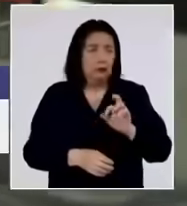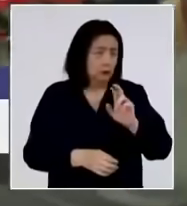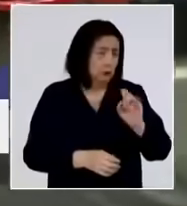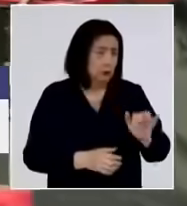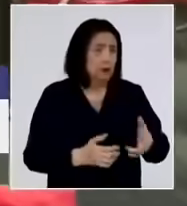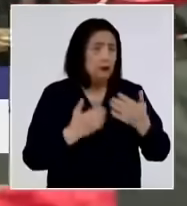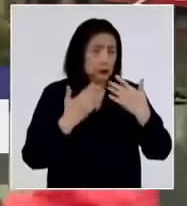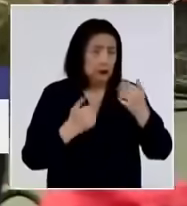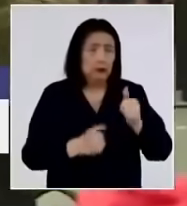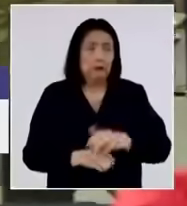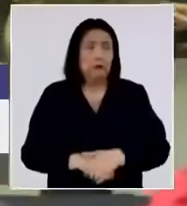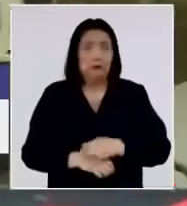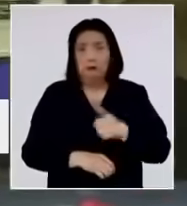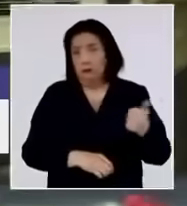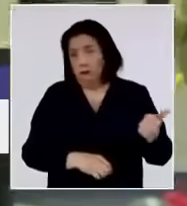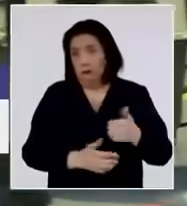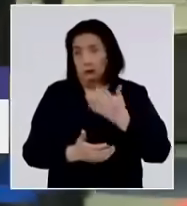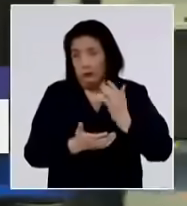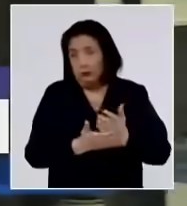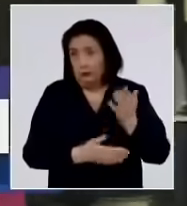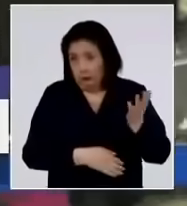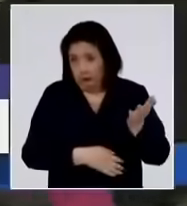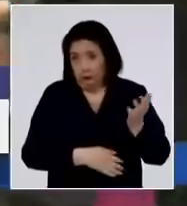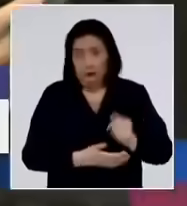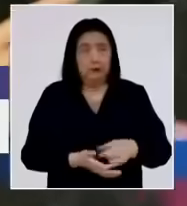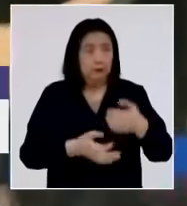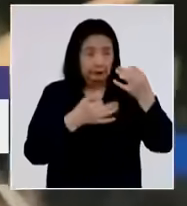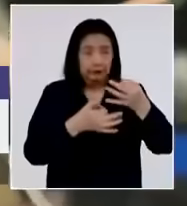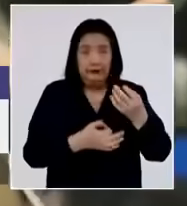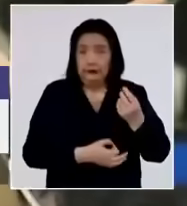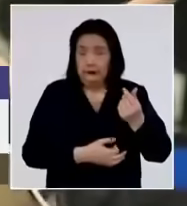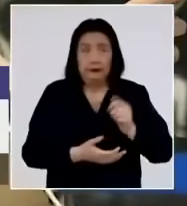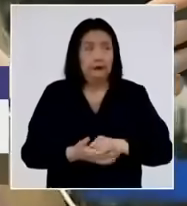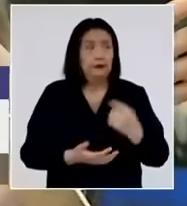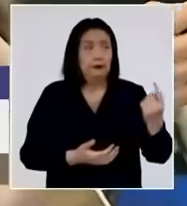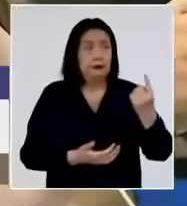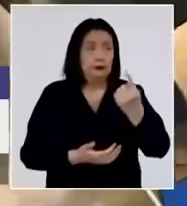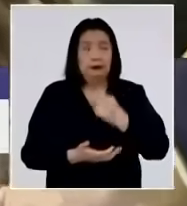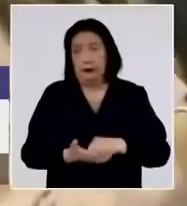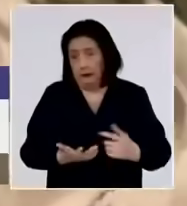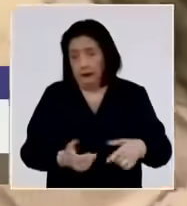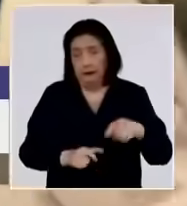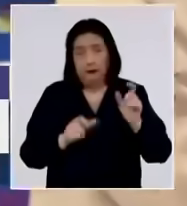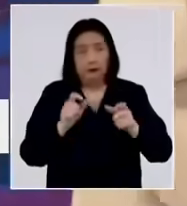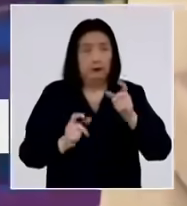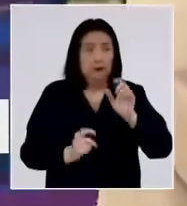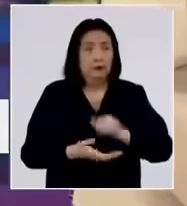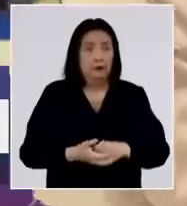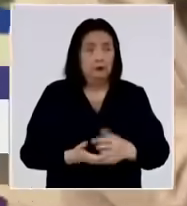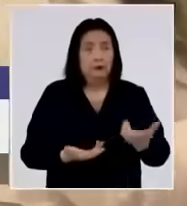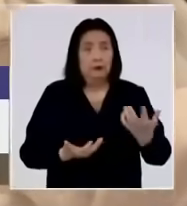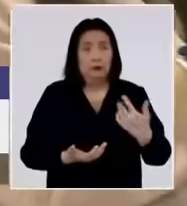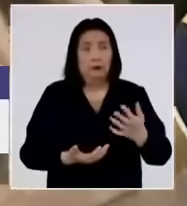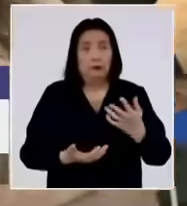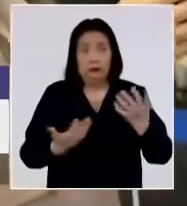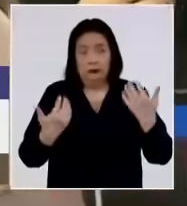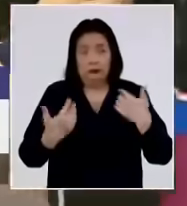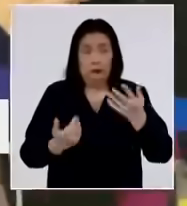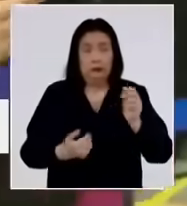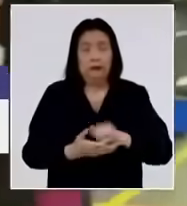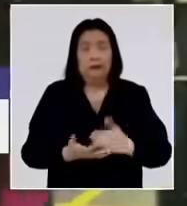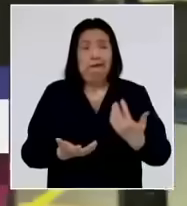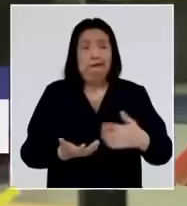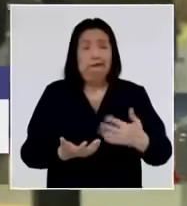muchísimas gracias, señor Carlos. Ese es otro problema, Lorena, el presupuesto, la economía de cada uno de los viajeros, quienes han tenido que hacer